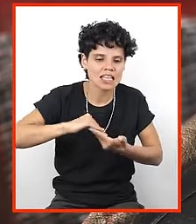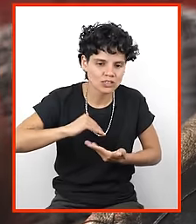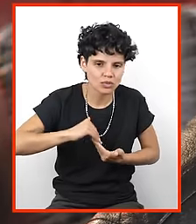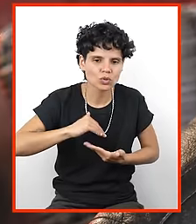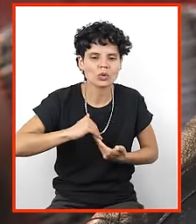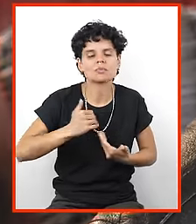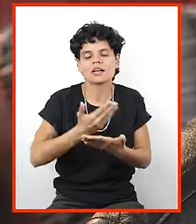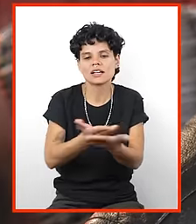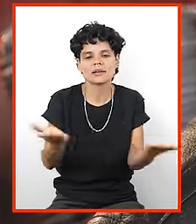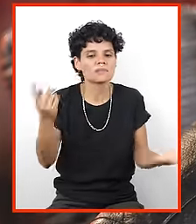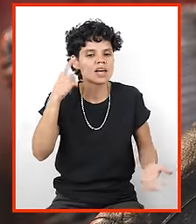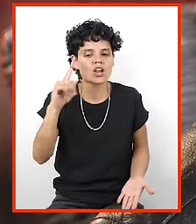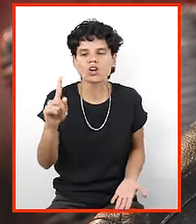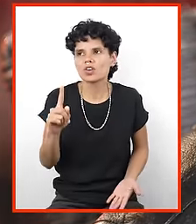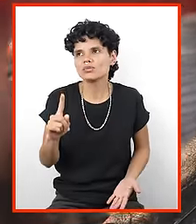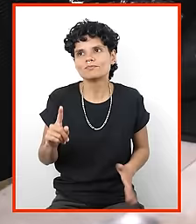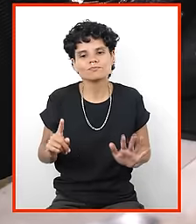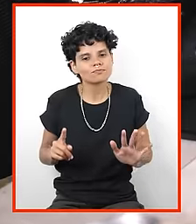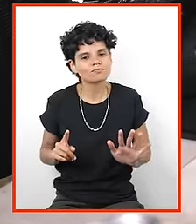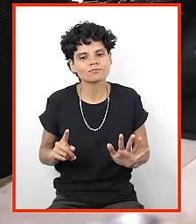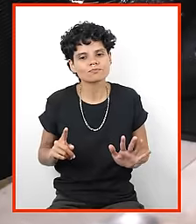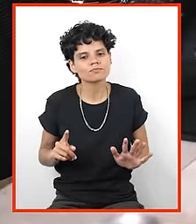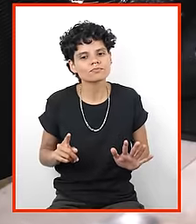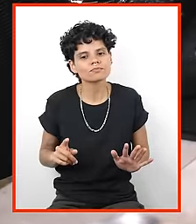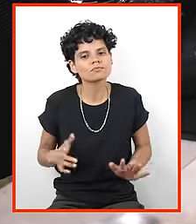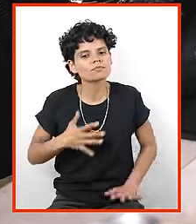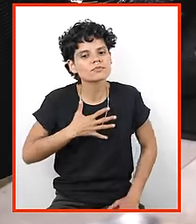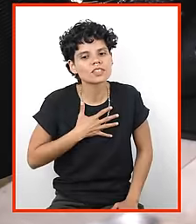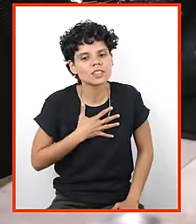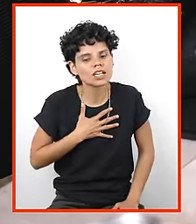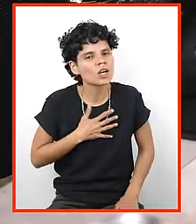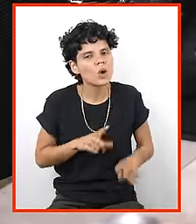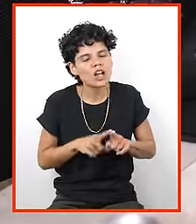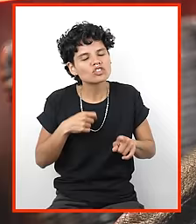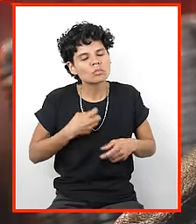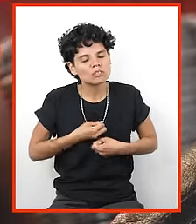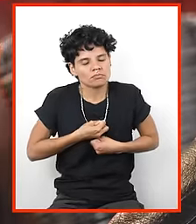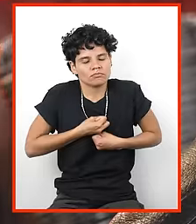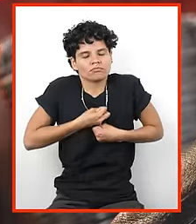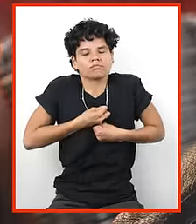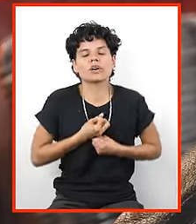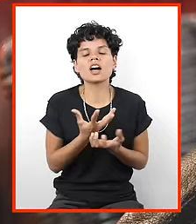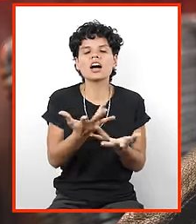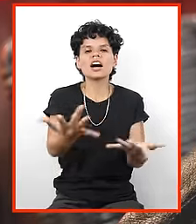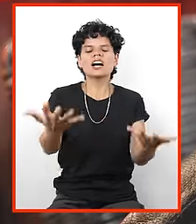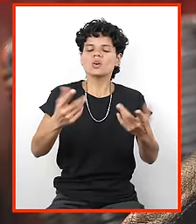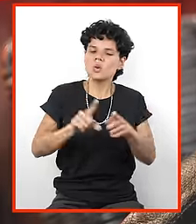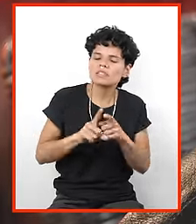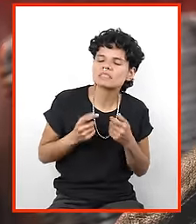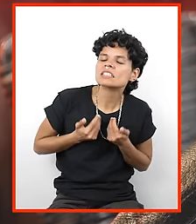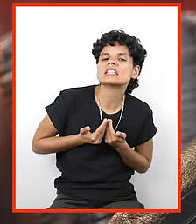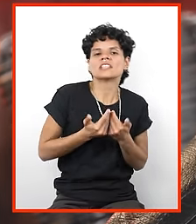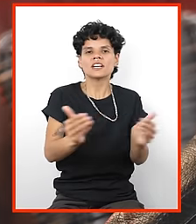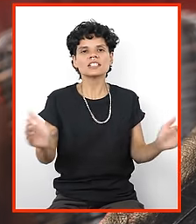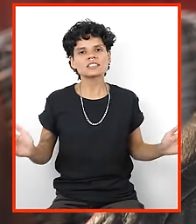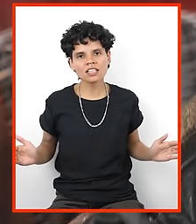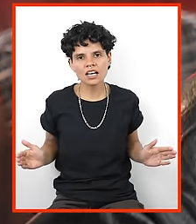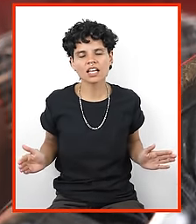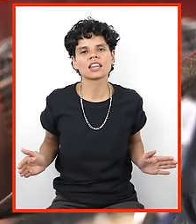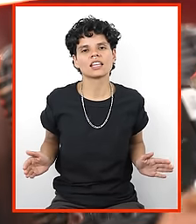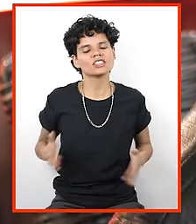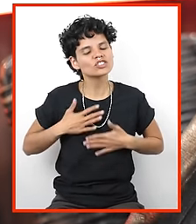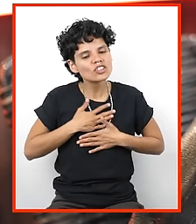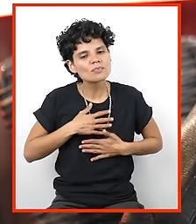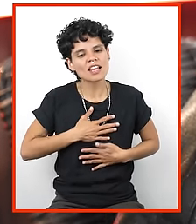Pero francamente yo he descubierto que es una sensación de libertad. Es una sensación de libertad, es una sensación